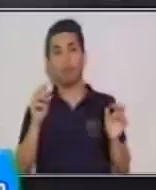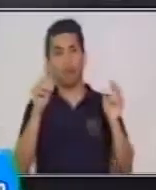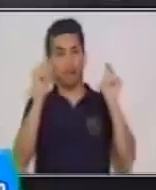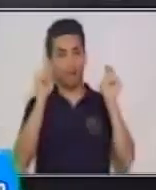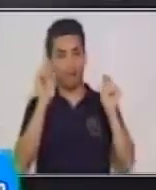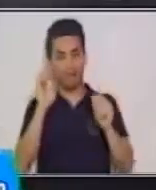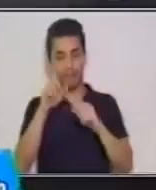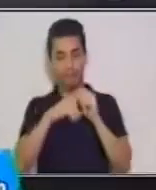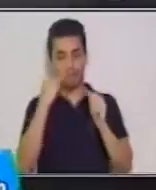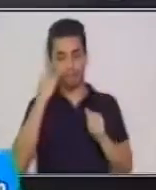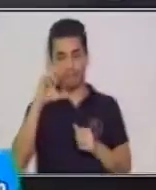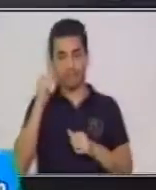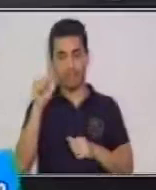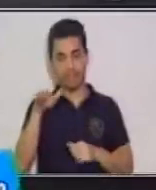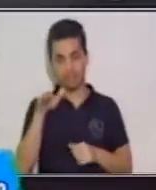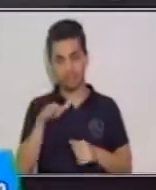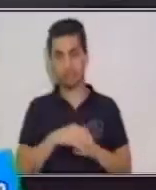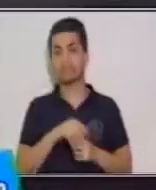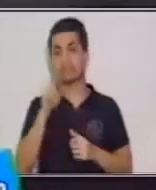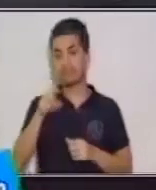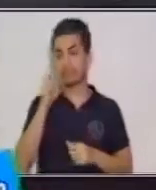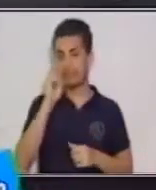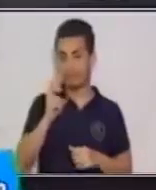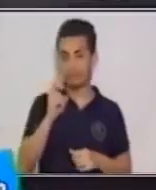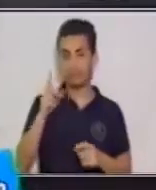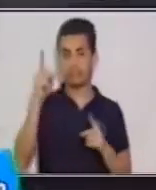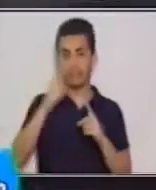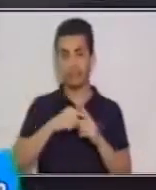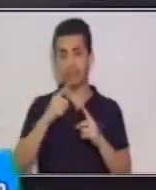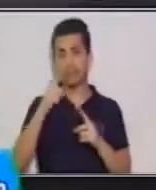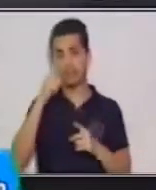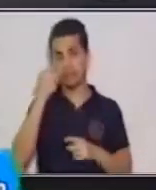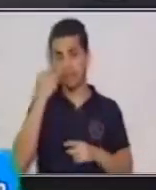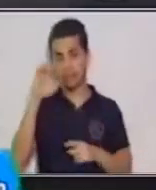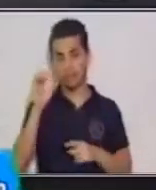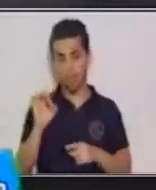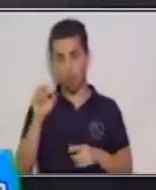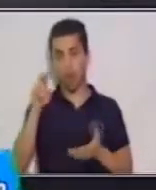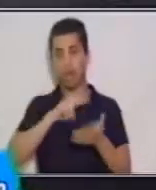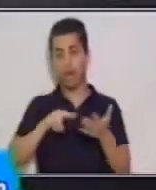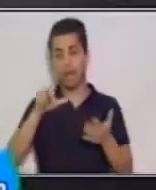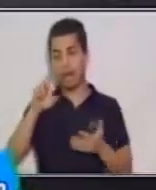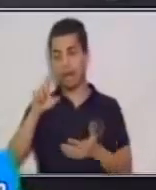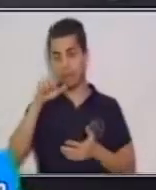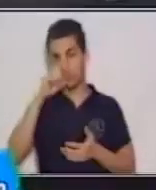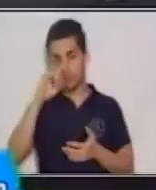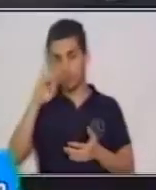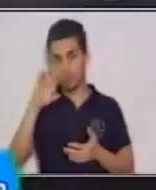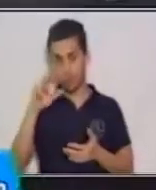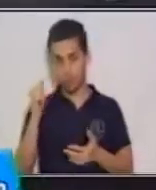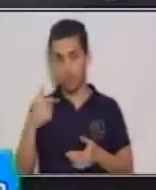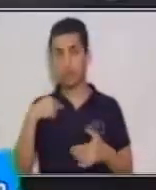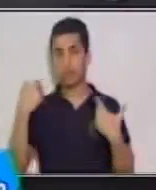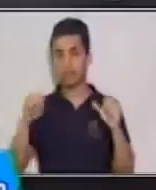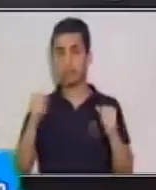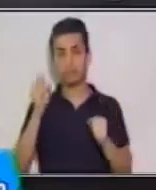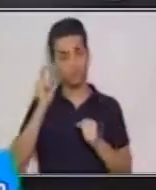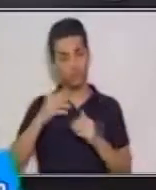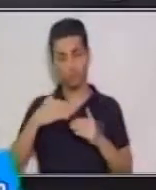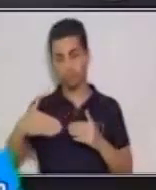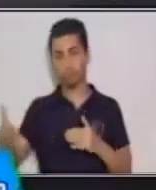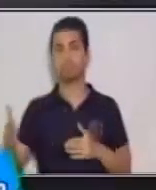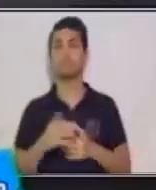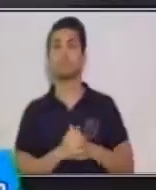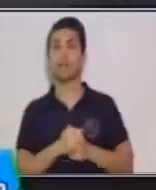y sobre todo que estos tipos de lectura los encontramos y los realizamos constantemente,